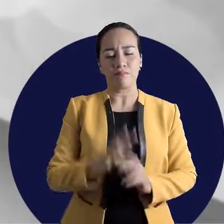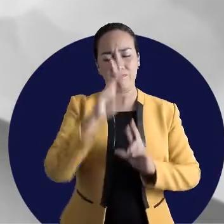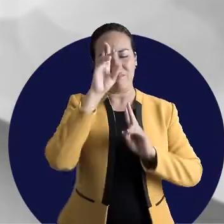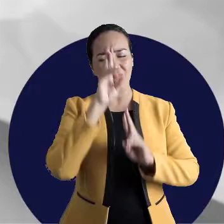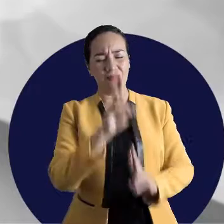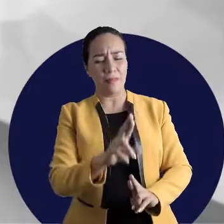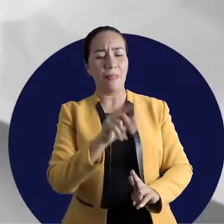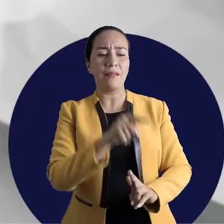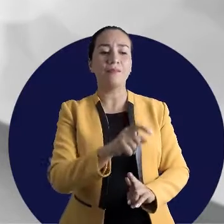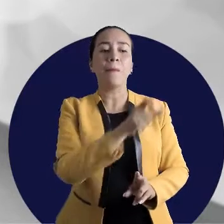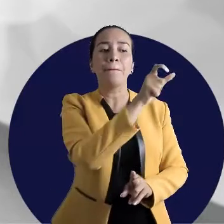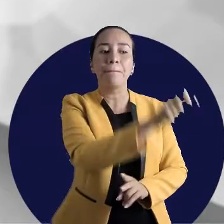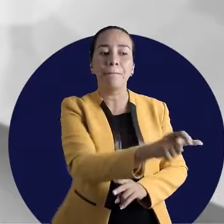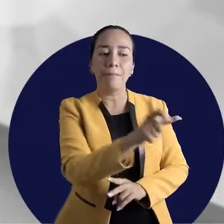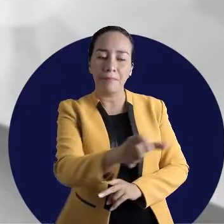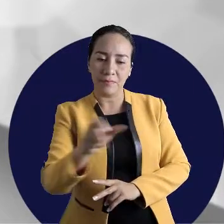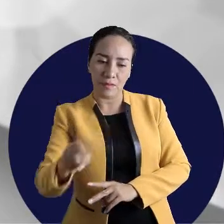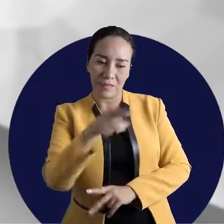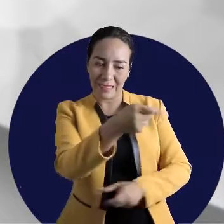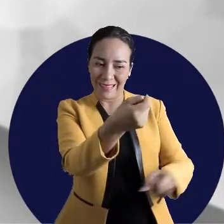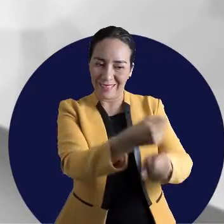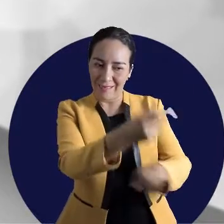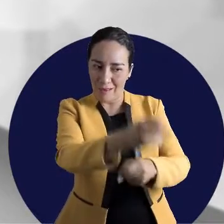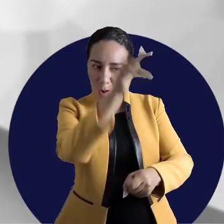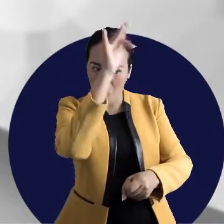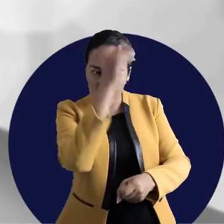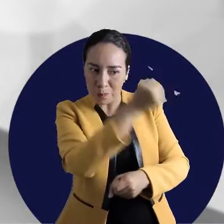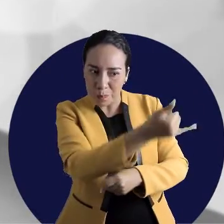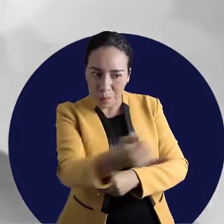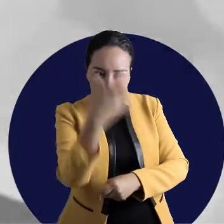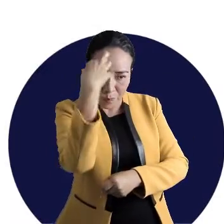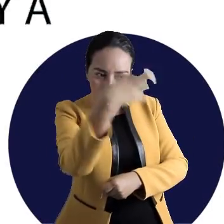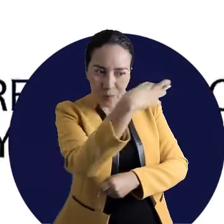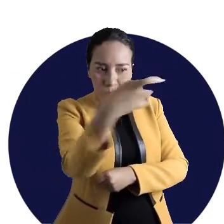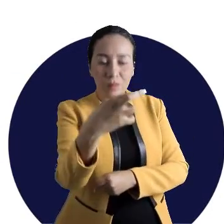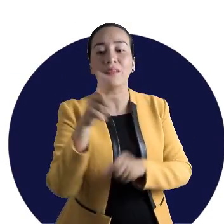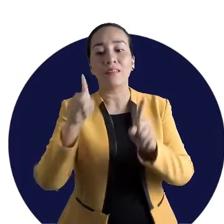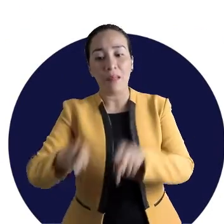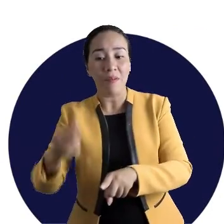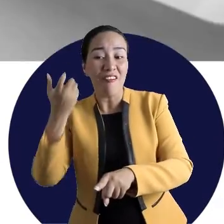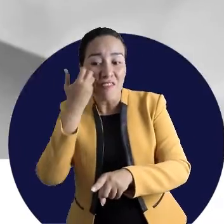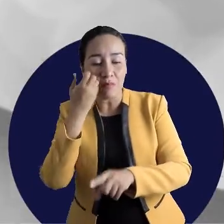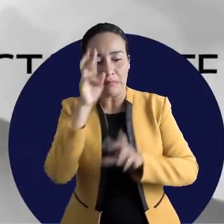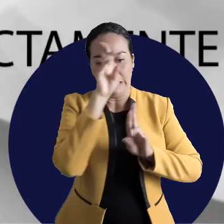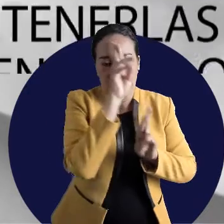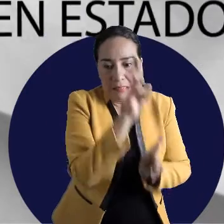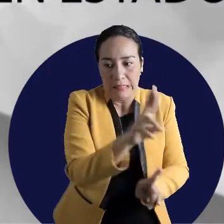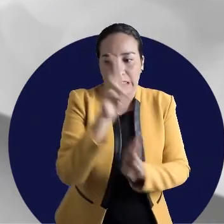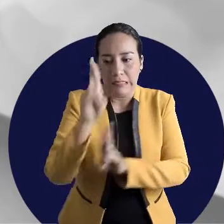Respetar dando un trato digno y respetuoso al personal de salud y a los demás pacientes.